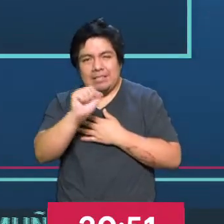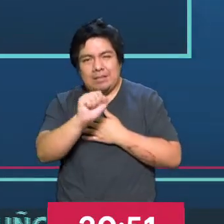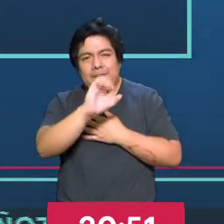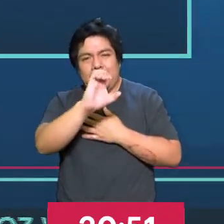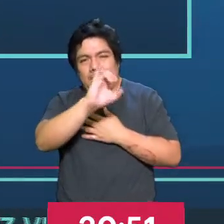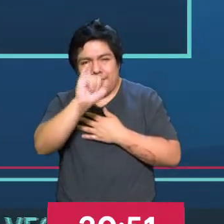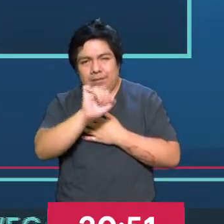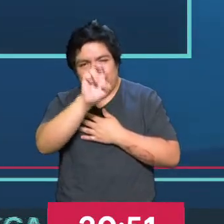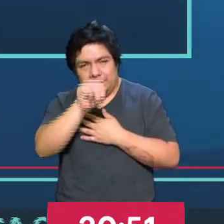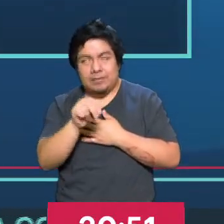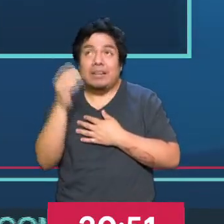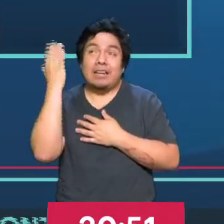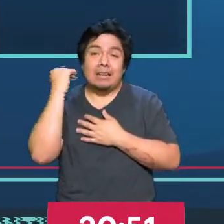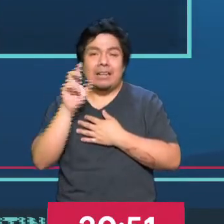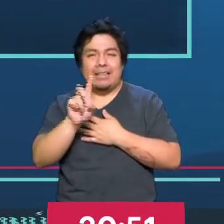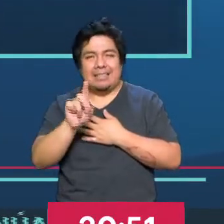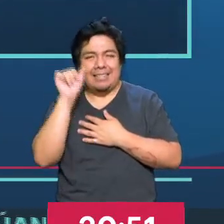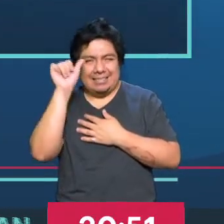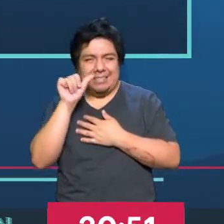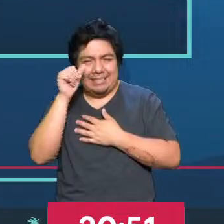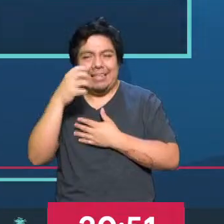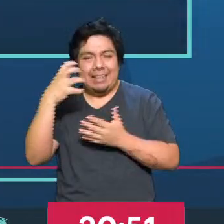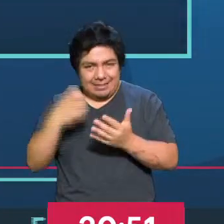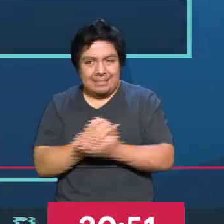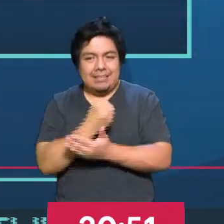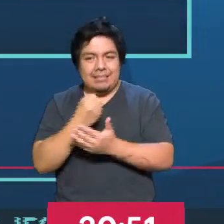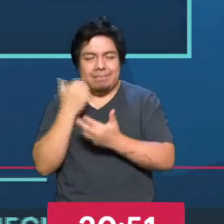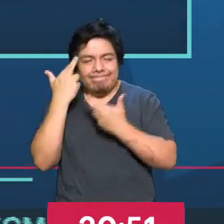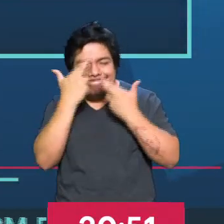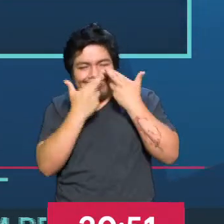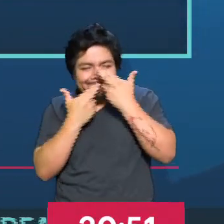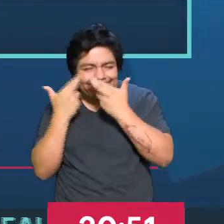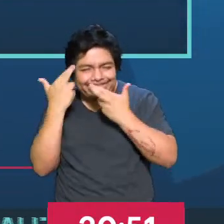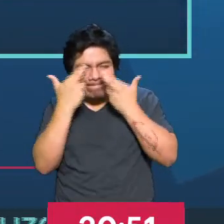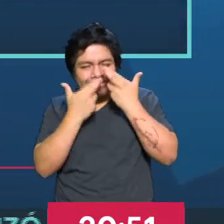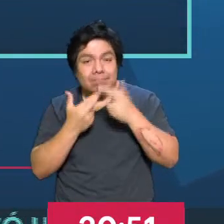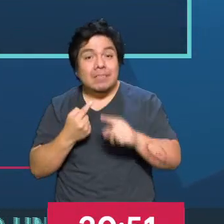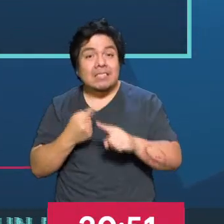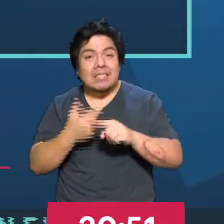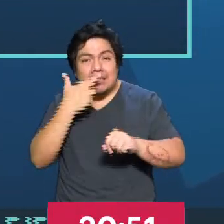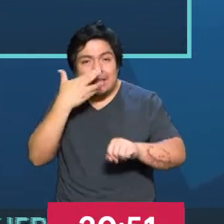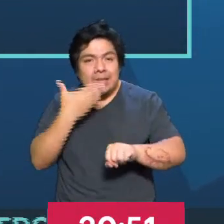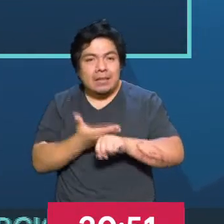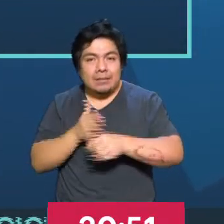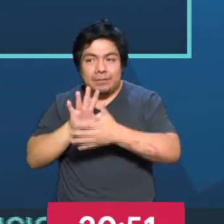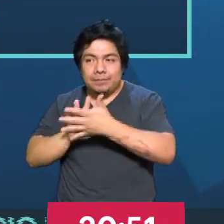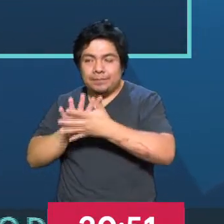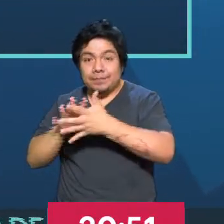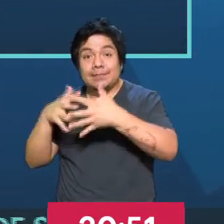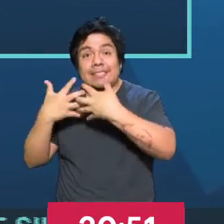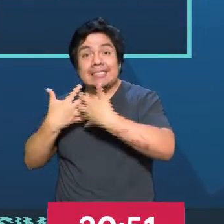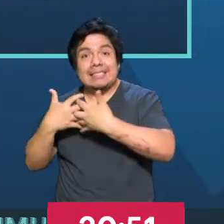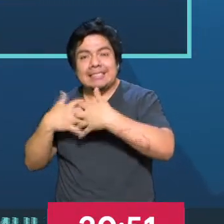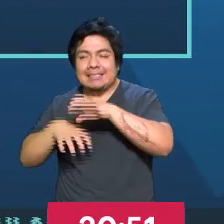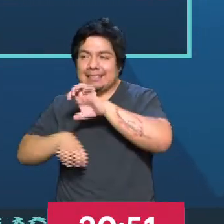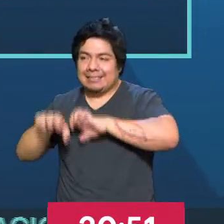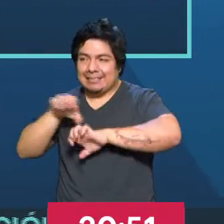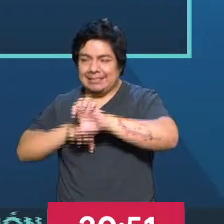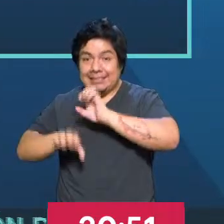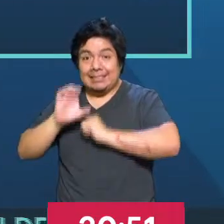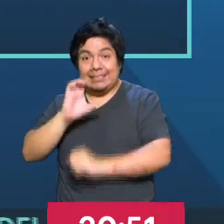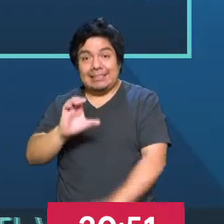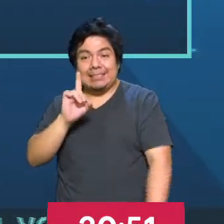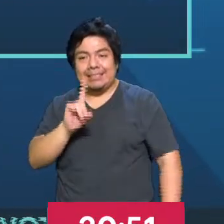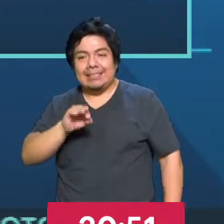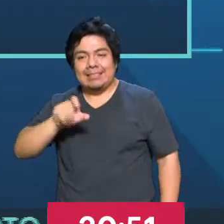Justicia de la Nación el pasado 30 de abril, en el que se analizó la responsabilidad penal de las empresas en la Ciudad de México